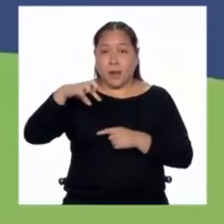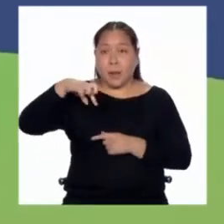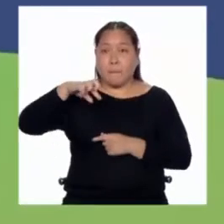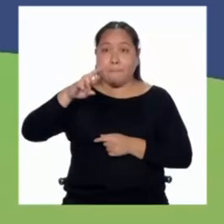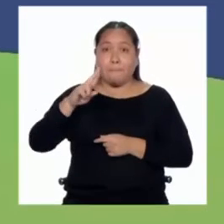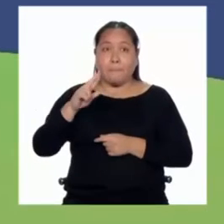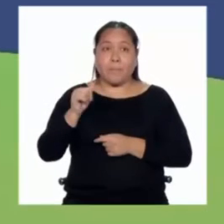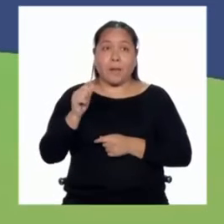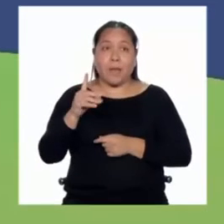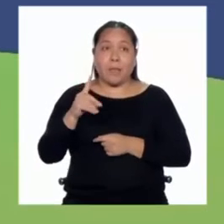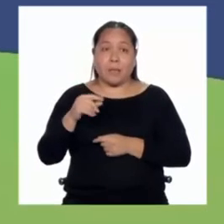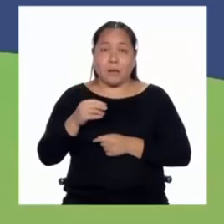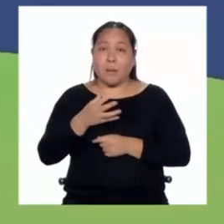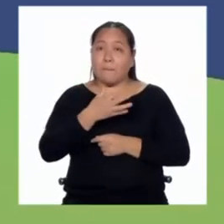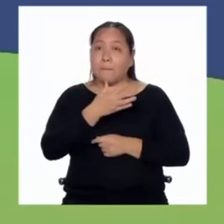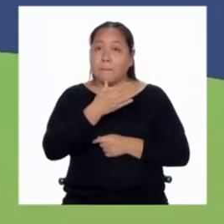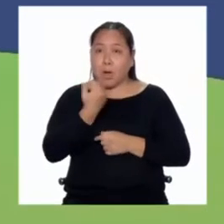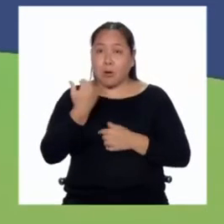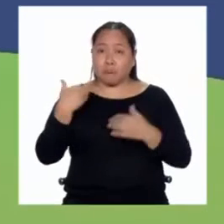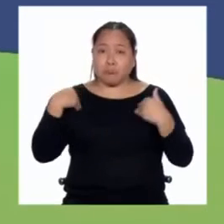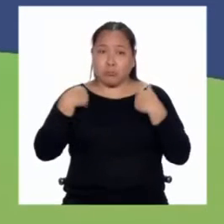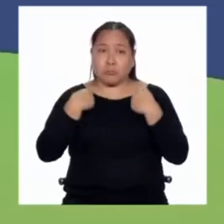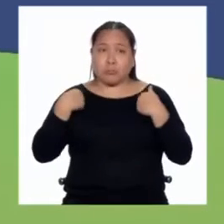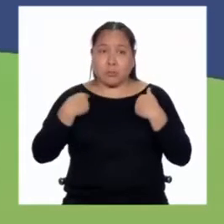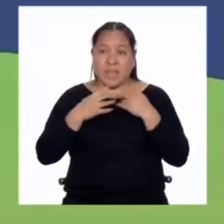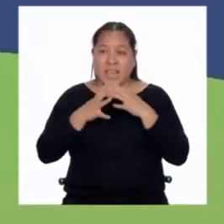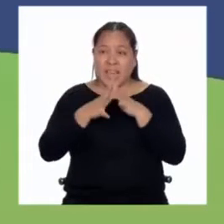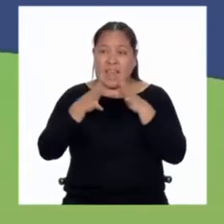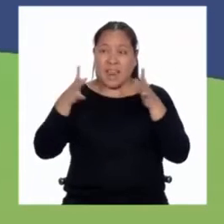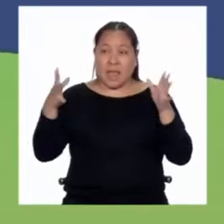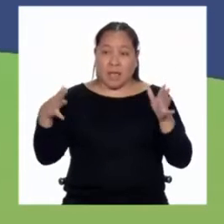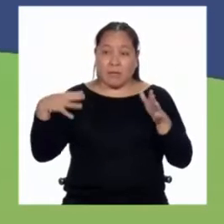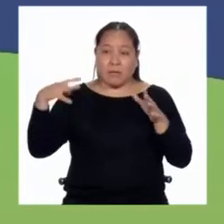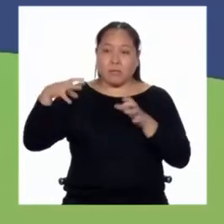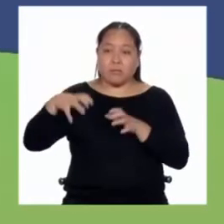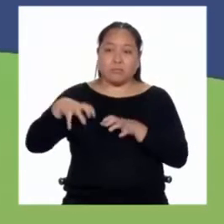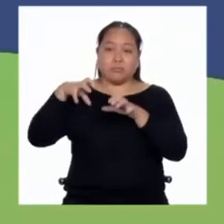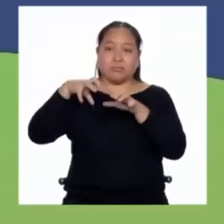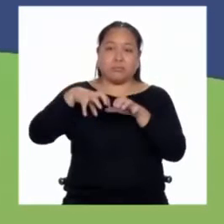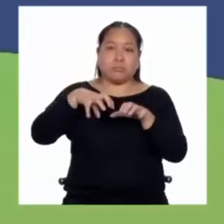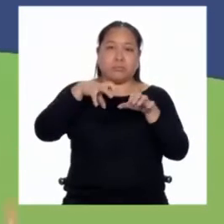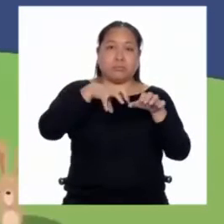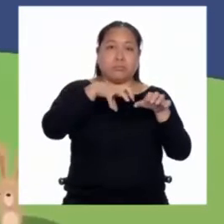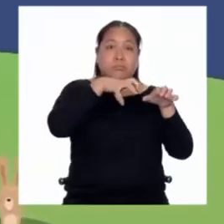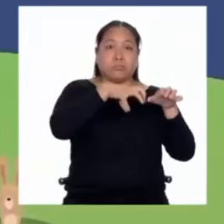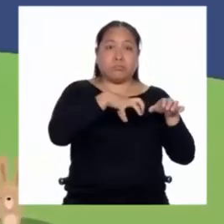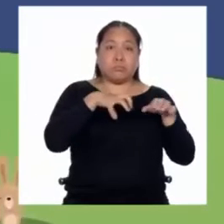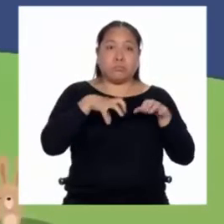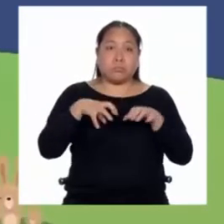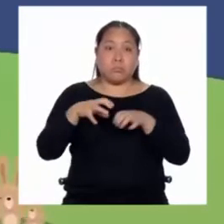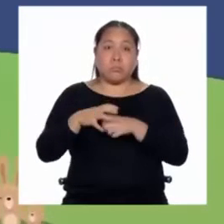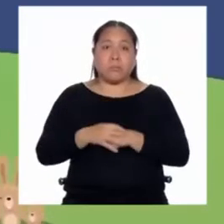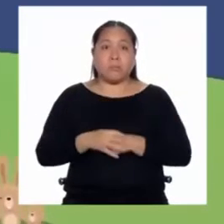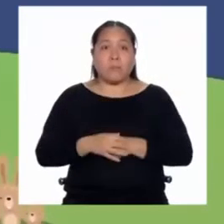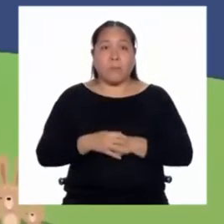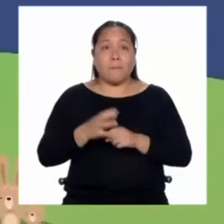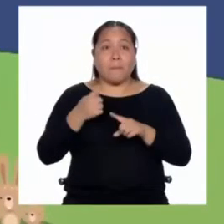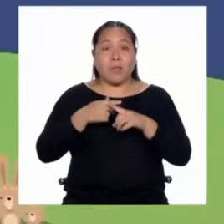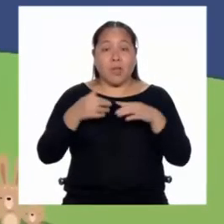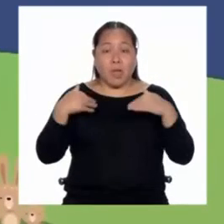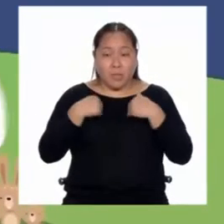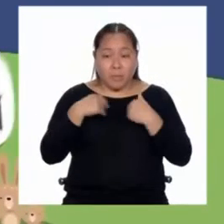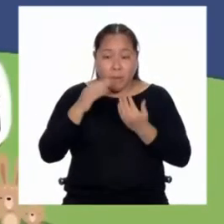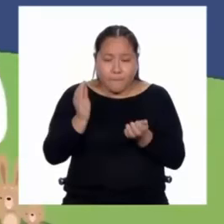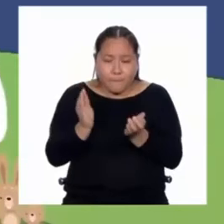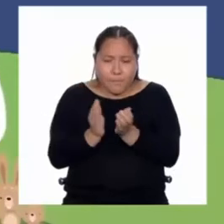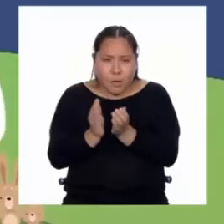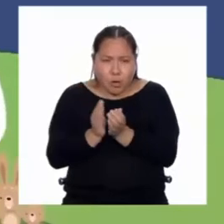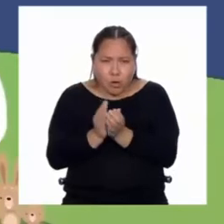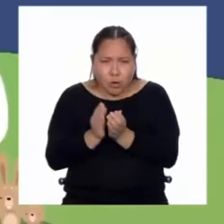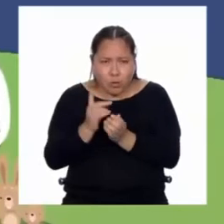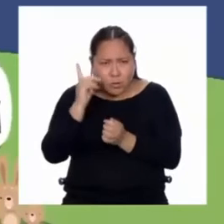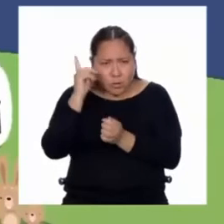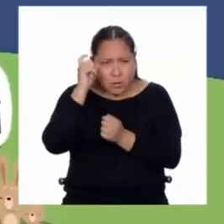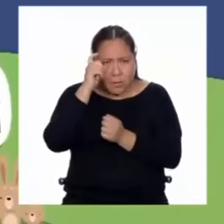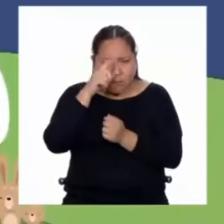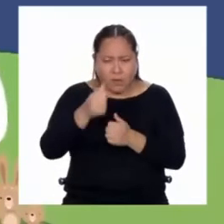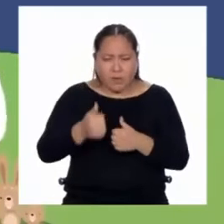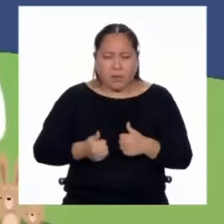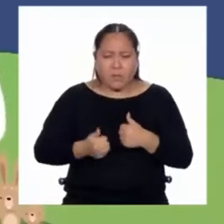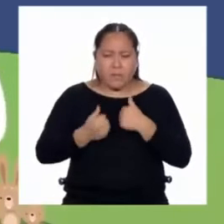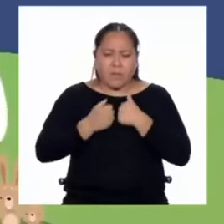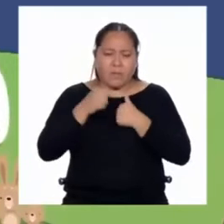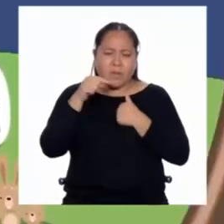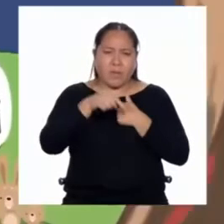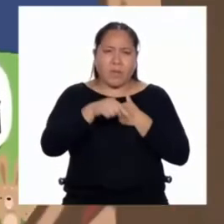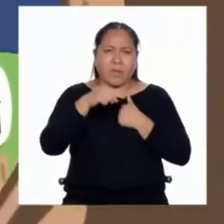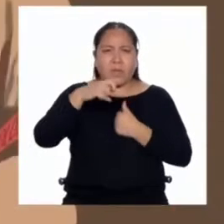facilitan el movimiento de los animales herbívoros grandes que viven en manadas. En cambio, a los animalitos pequeños les cuesta un poco más vivir en